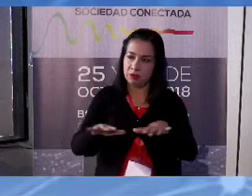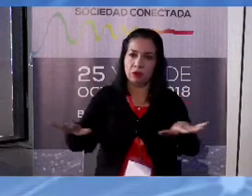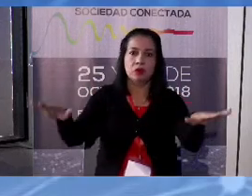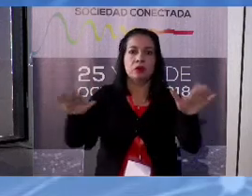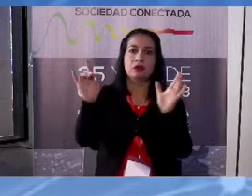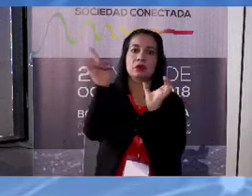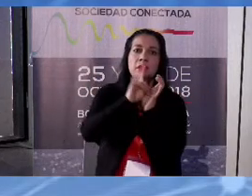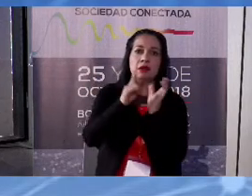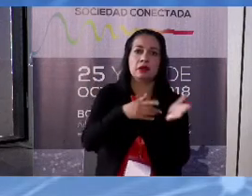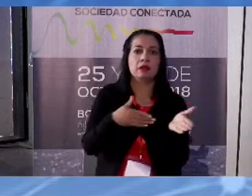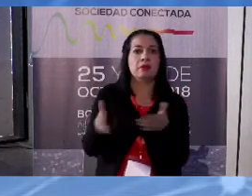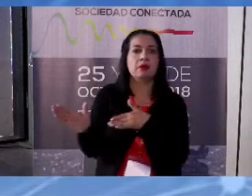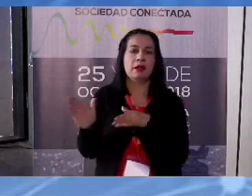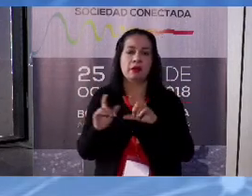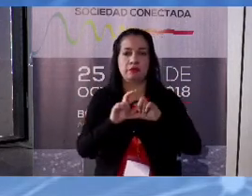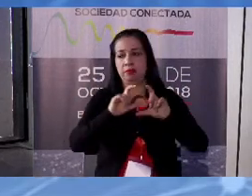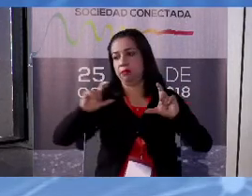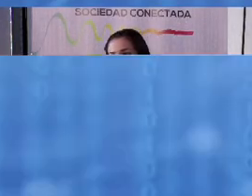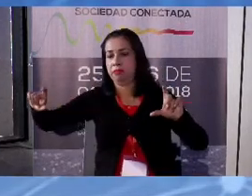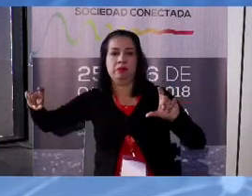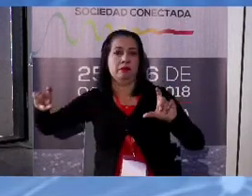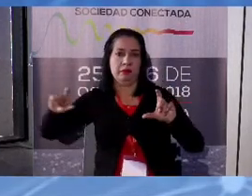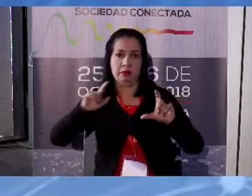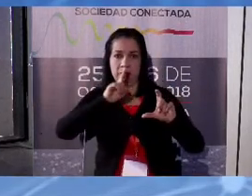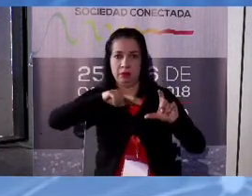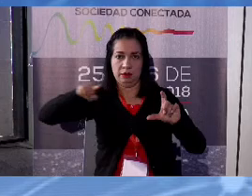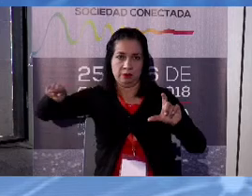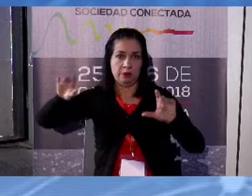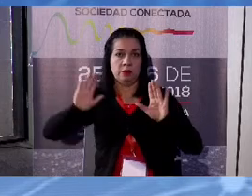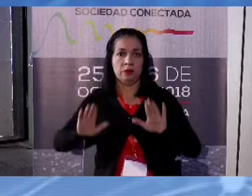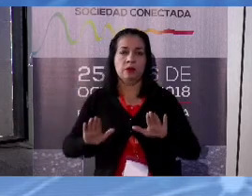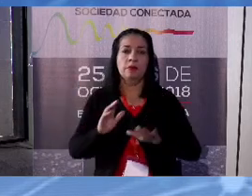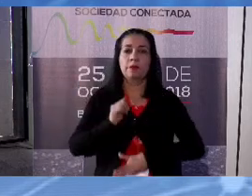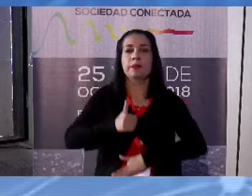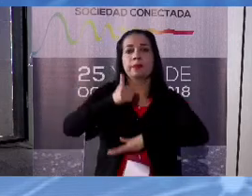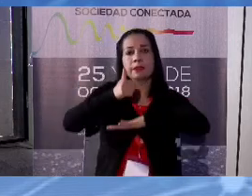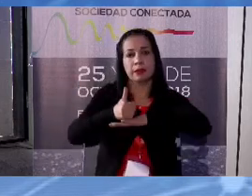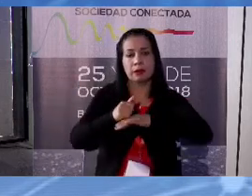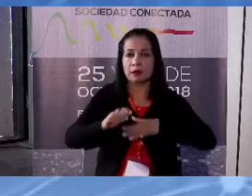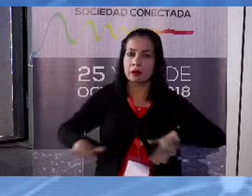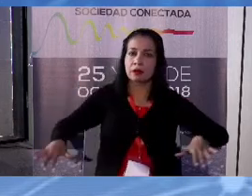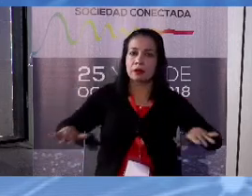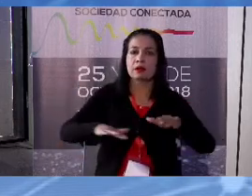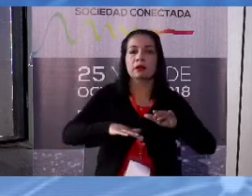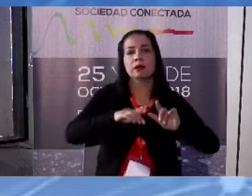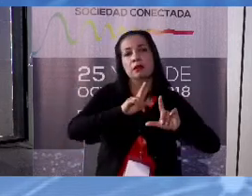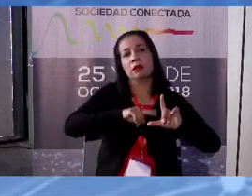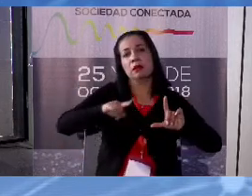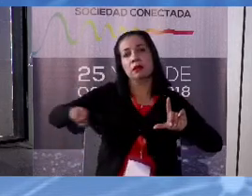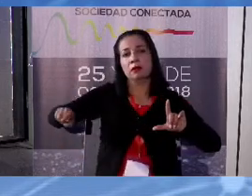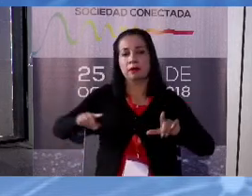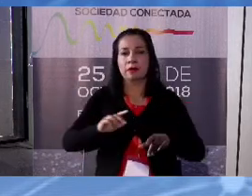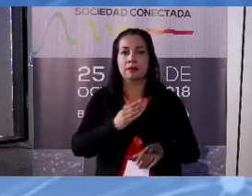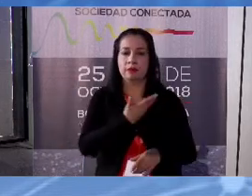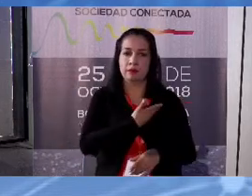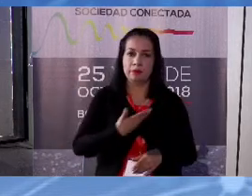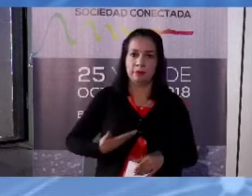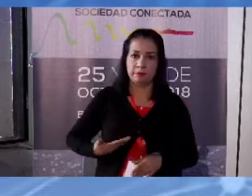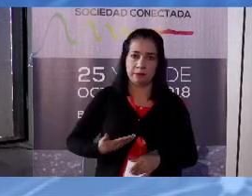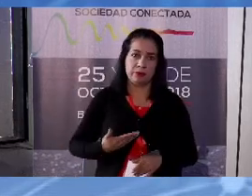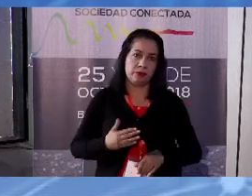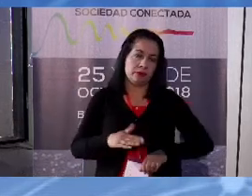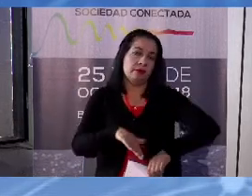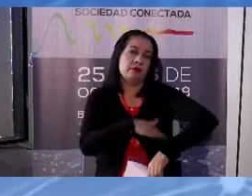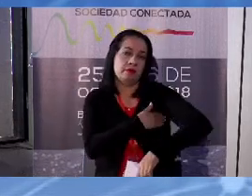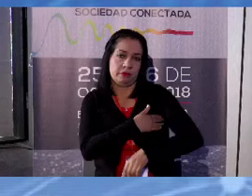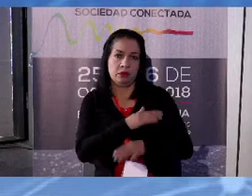ancha el señor Ruiz ha sido director de espectro radioeléctrico y viceministro de telecomunicaciones